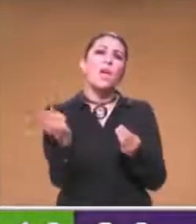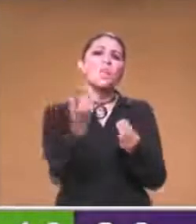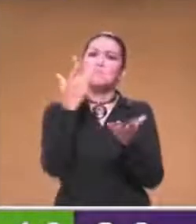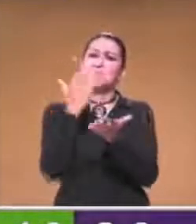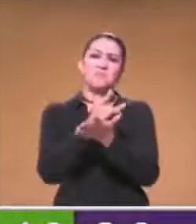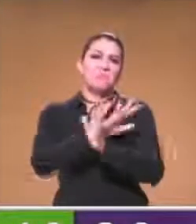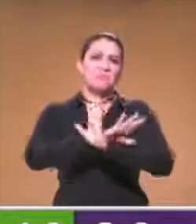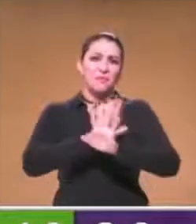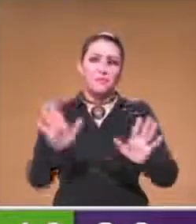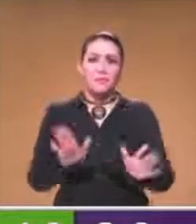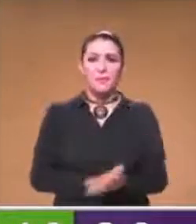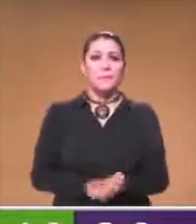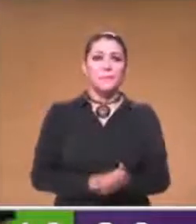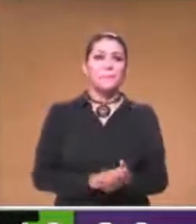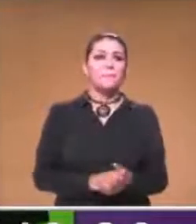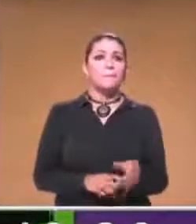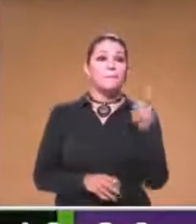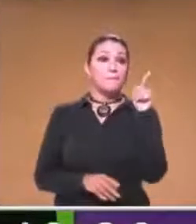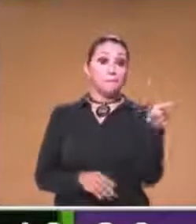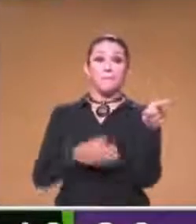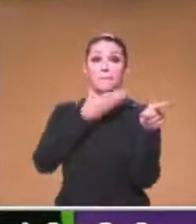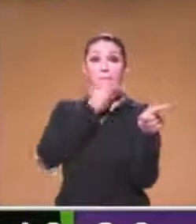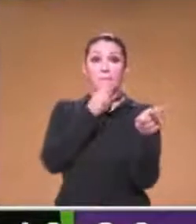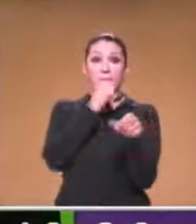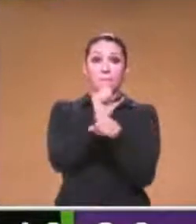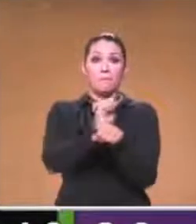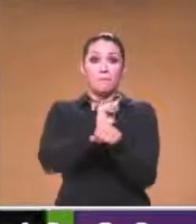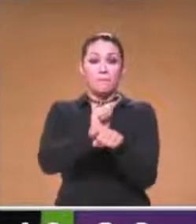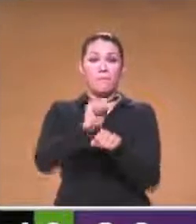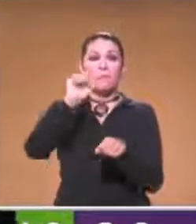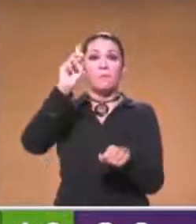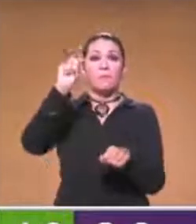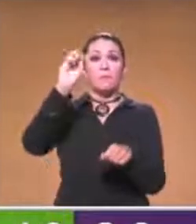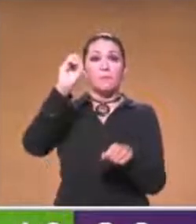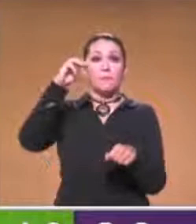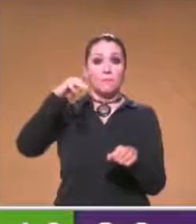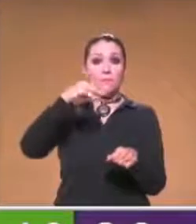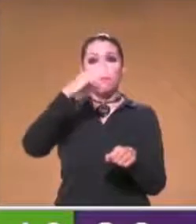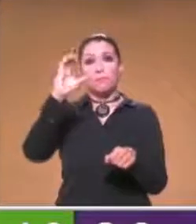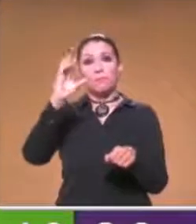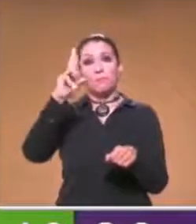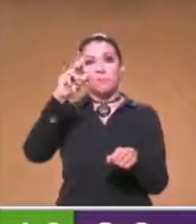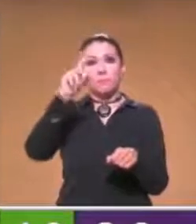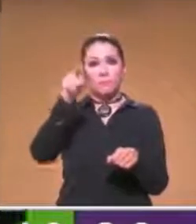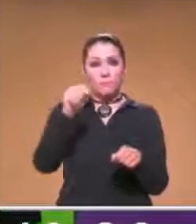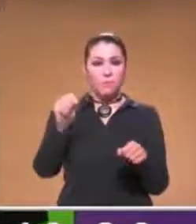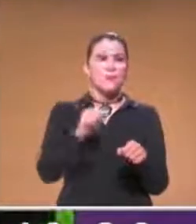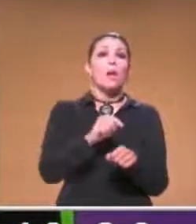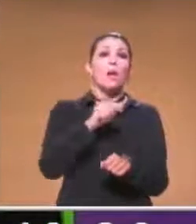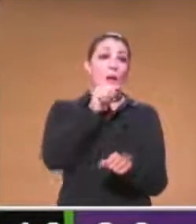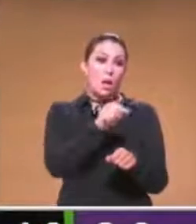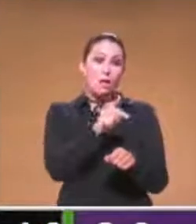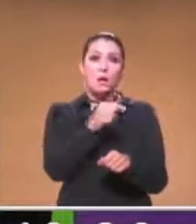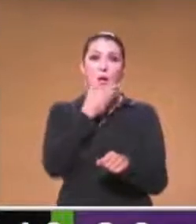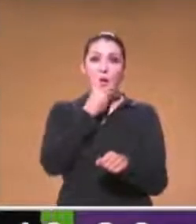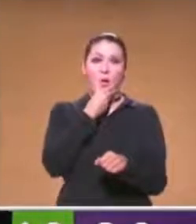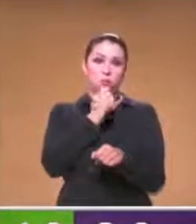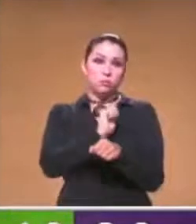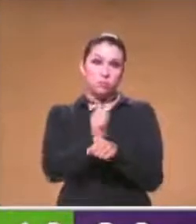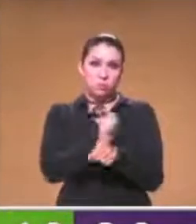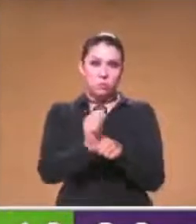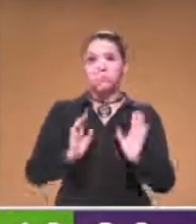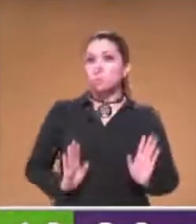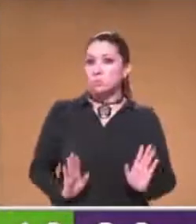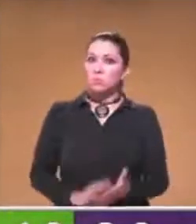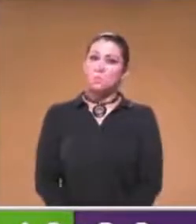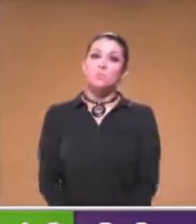respuesta sería, this is Tom Cruise. Él es Tom Cruise. He is an actor. Él es un actor.